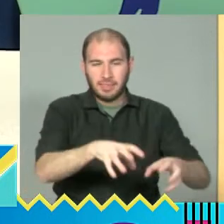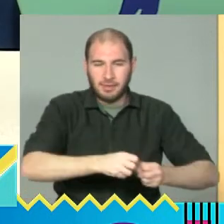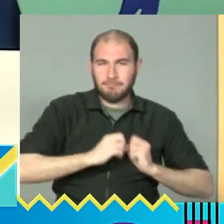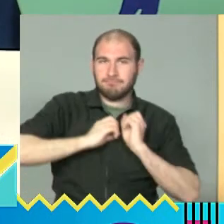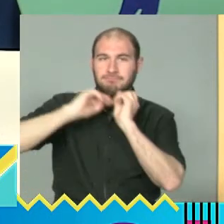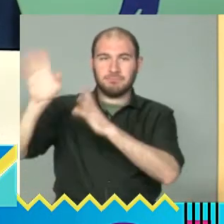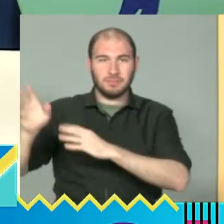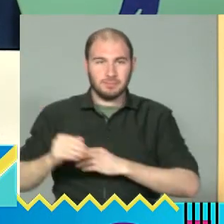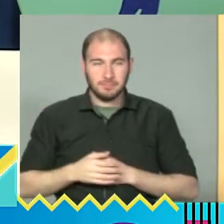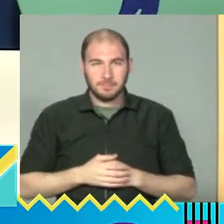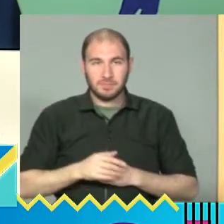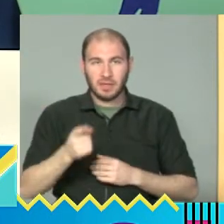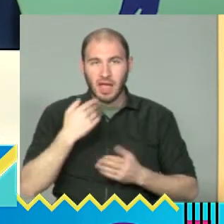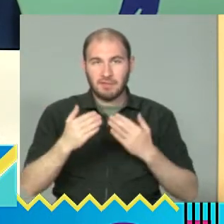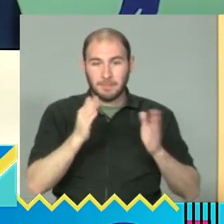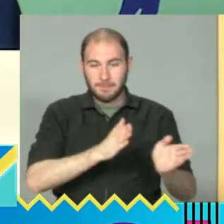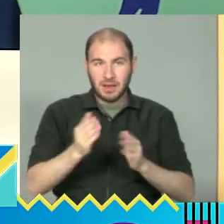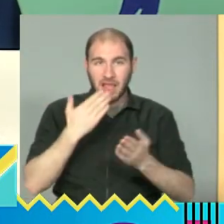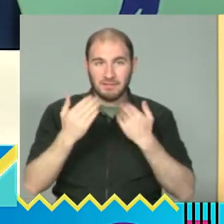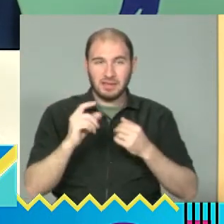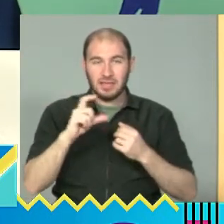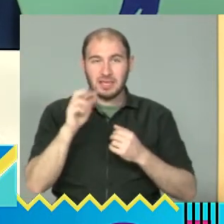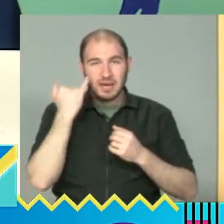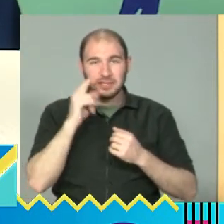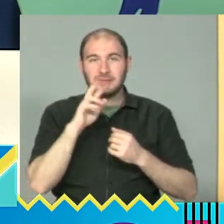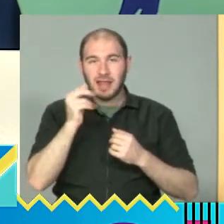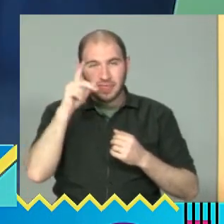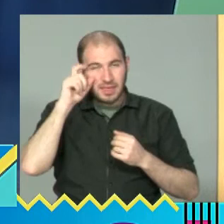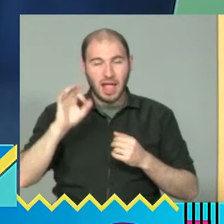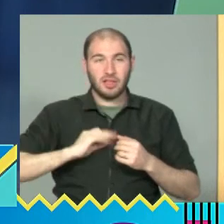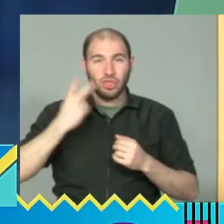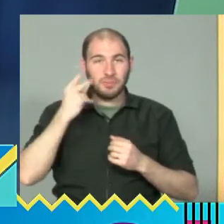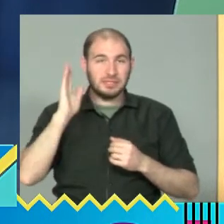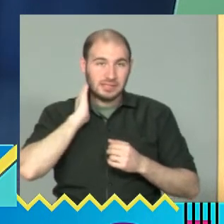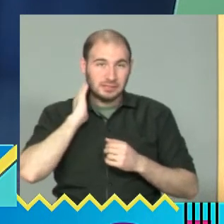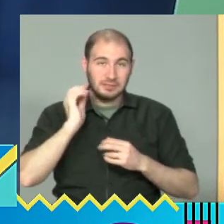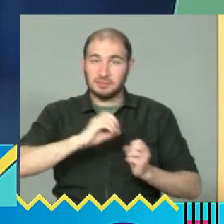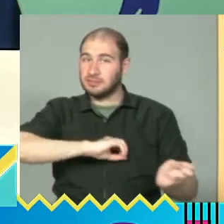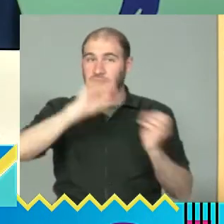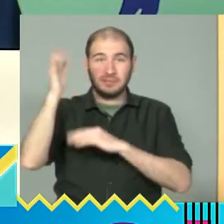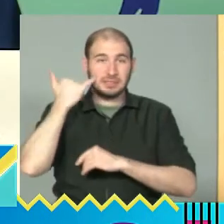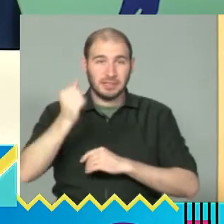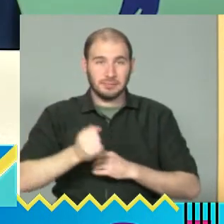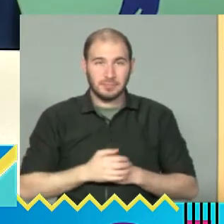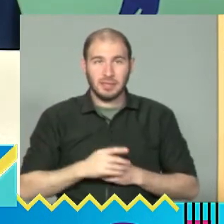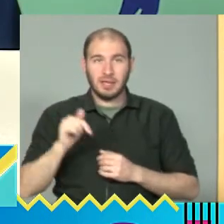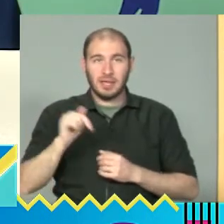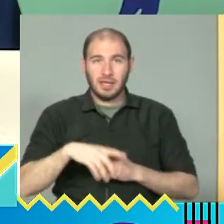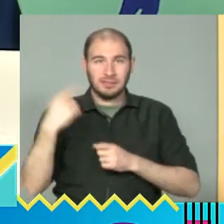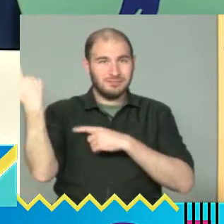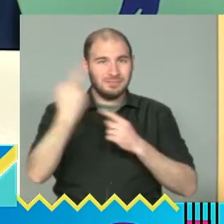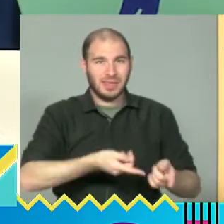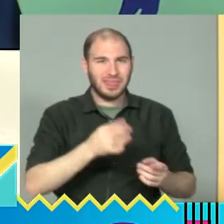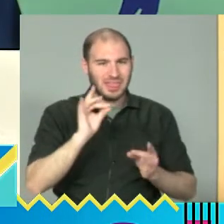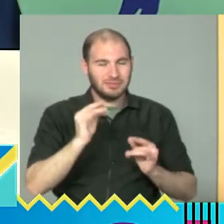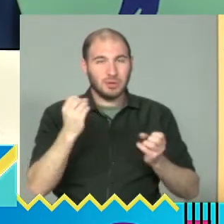recién entre medio de los bloques del carry trade que empezó en el 2016, se fueron ya. Y esos difícilmente vuelvan porque la